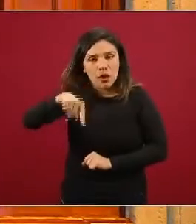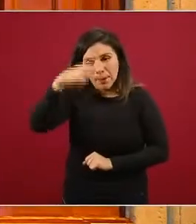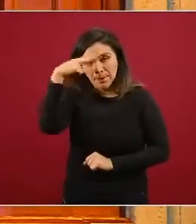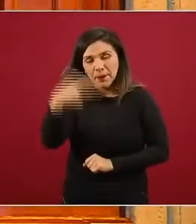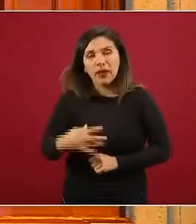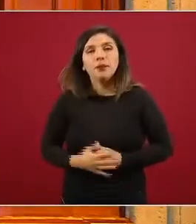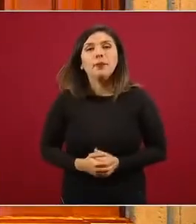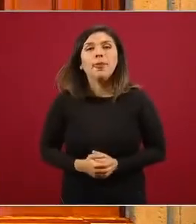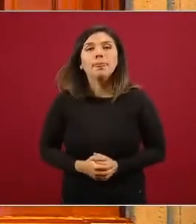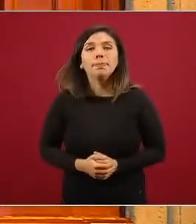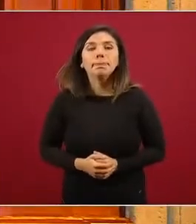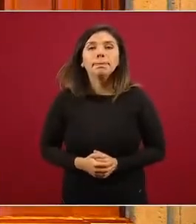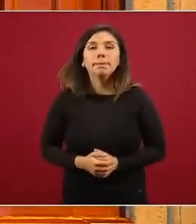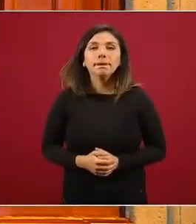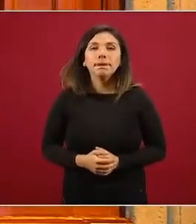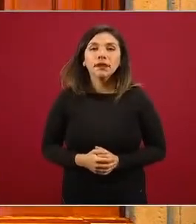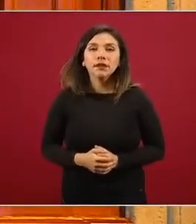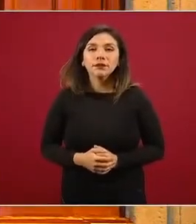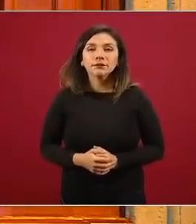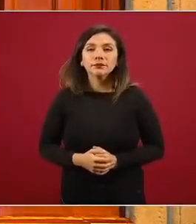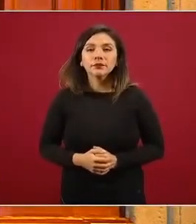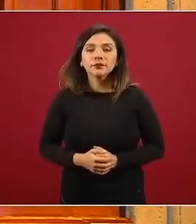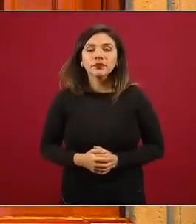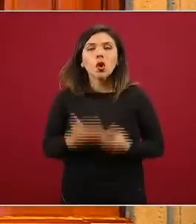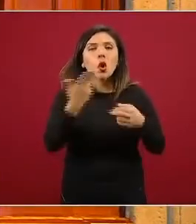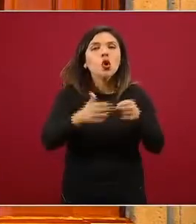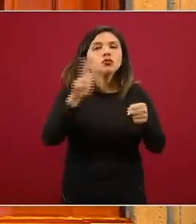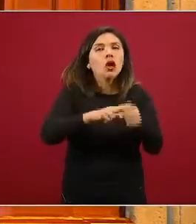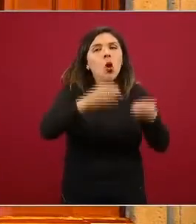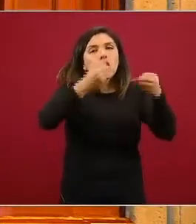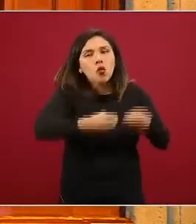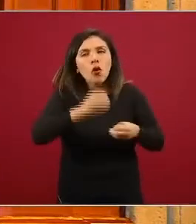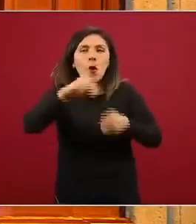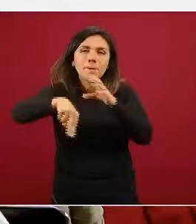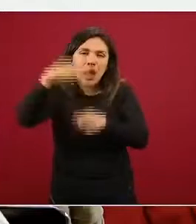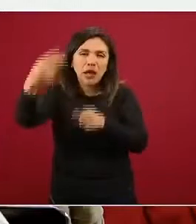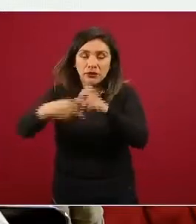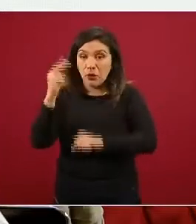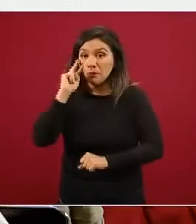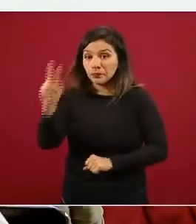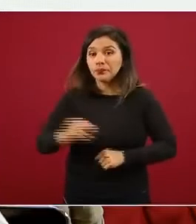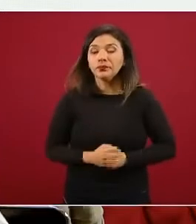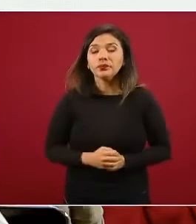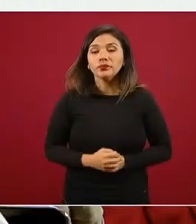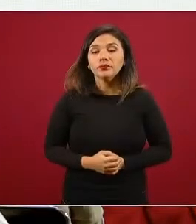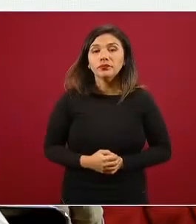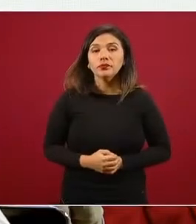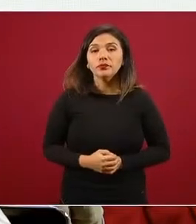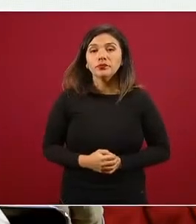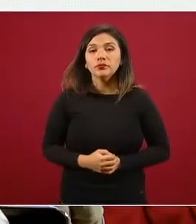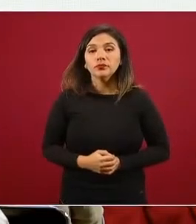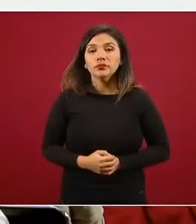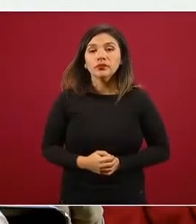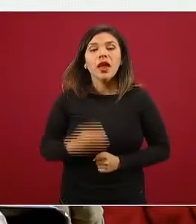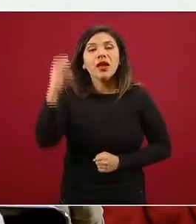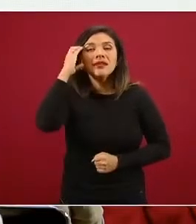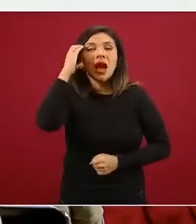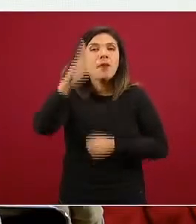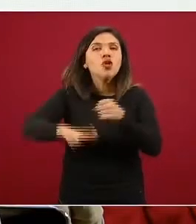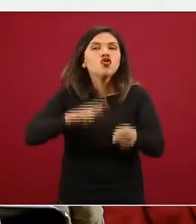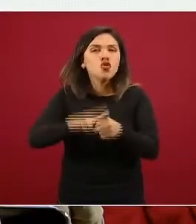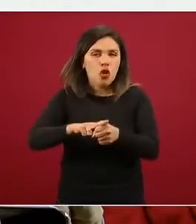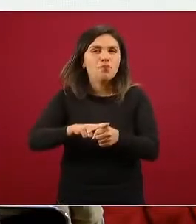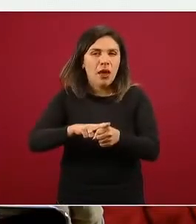México. Veamos la ocupación y disponibilidad hospitalaria. En esta primera diapositiva tenemos la de camas